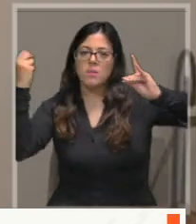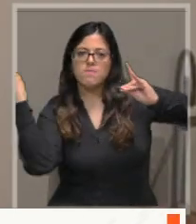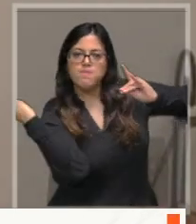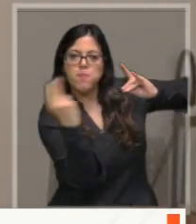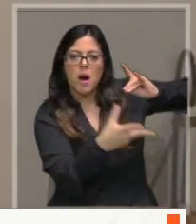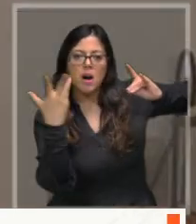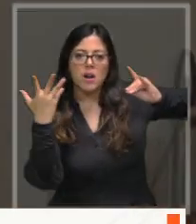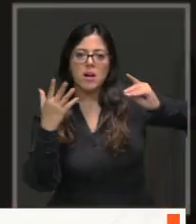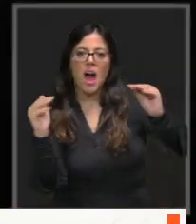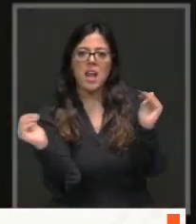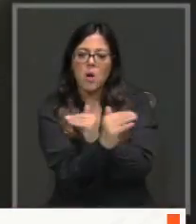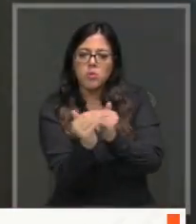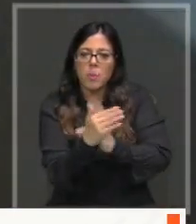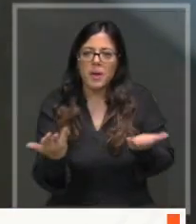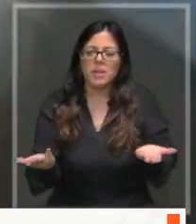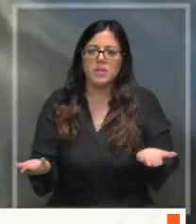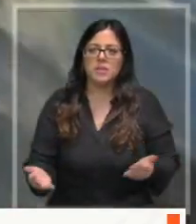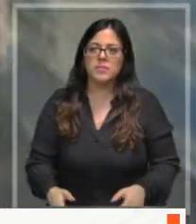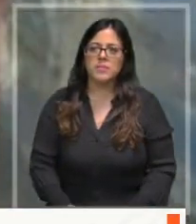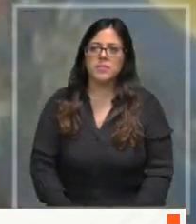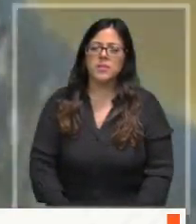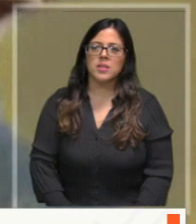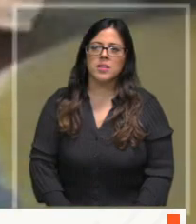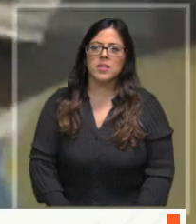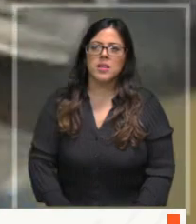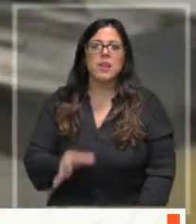la autopista.